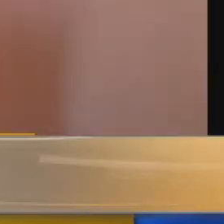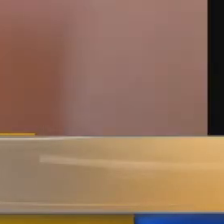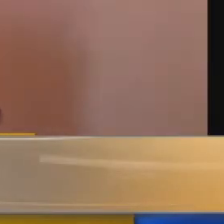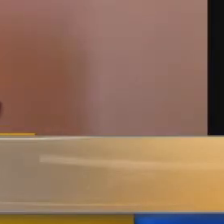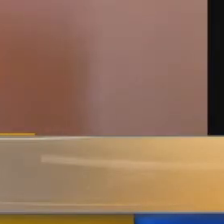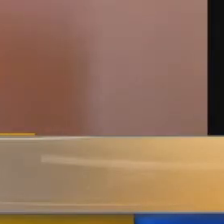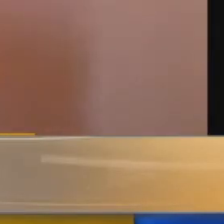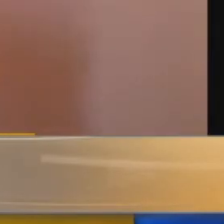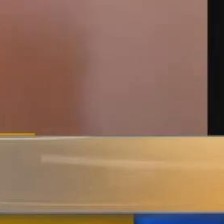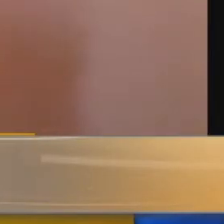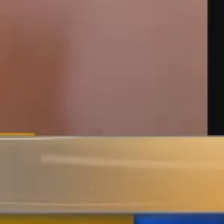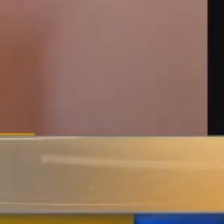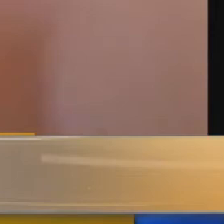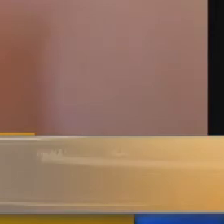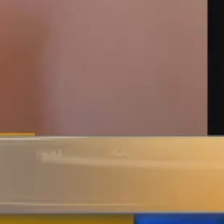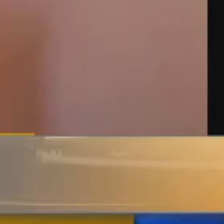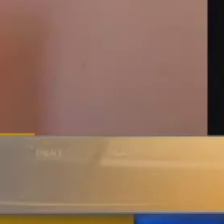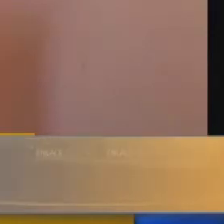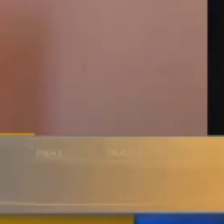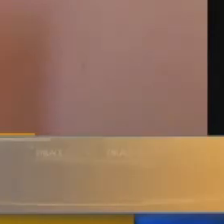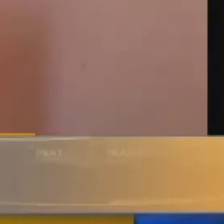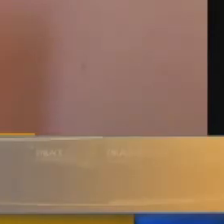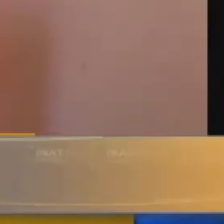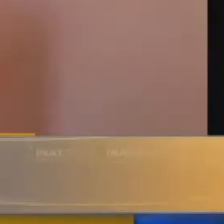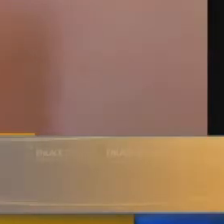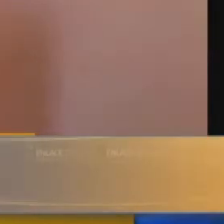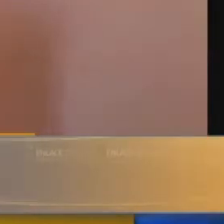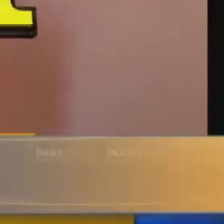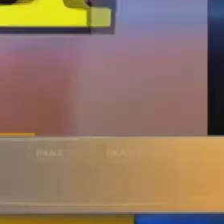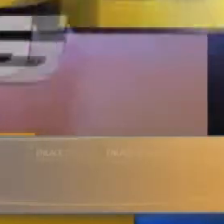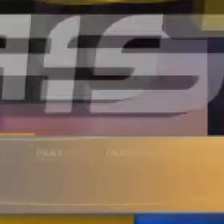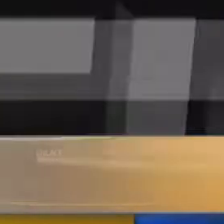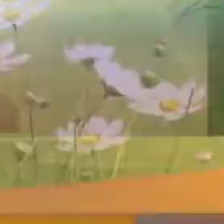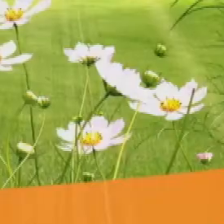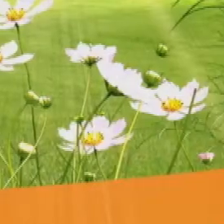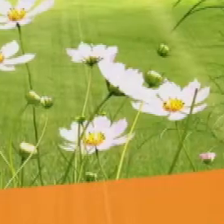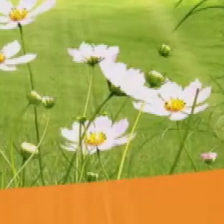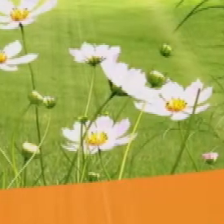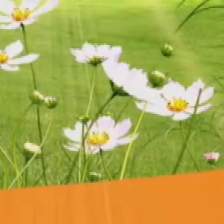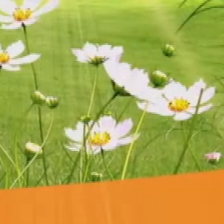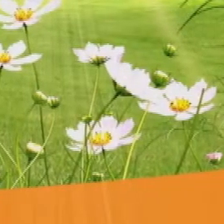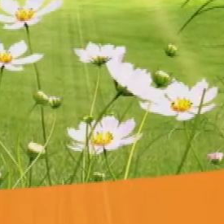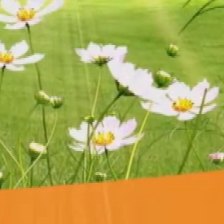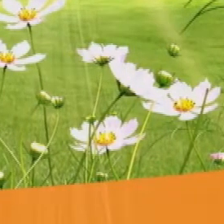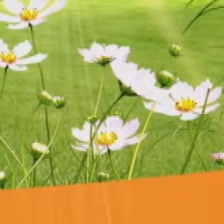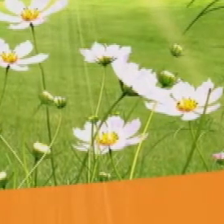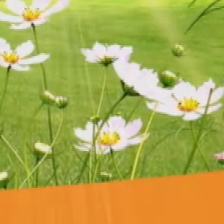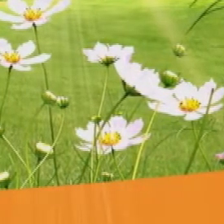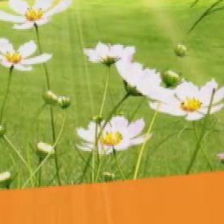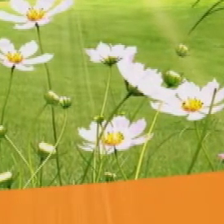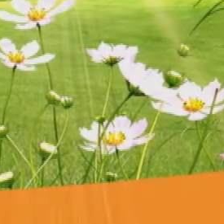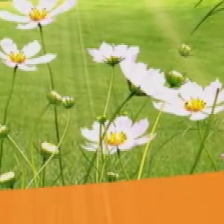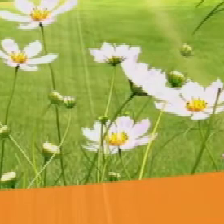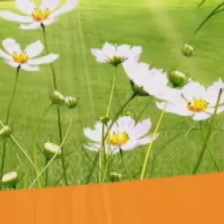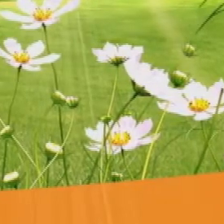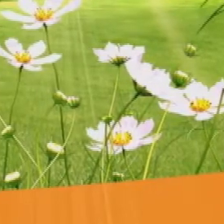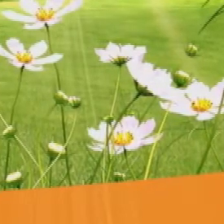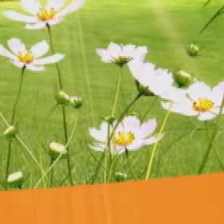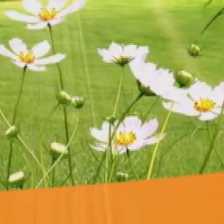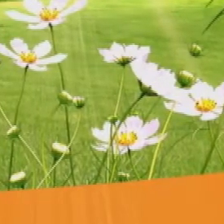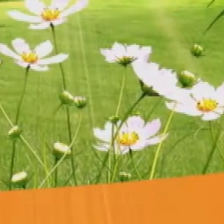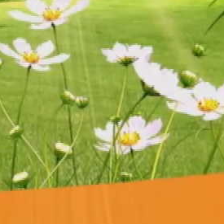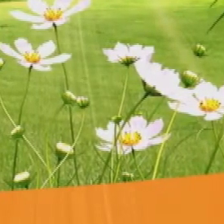Bermeja será el artista homenajeado en este festival 2017. Con el patrocinio de Barsol Ecológico, Barsol